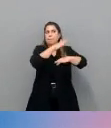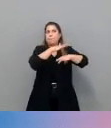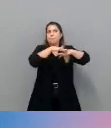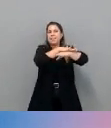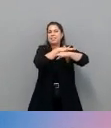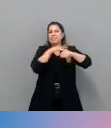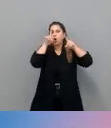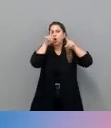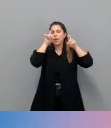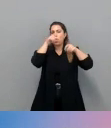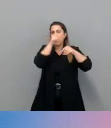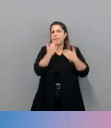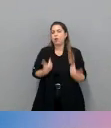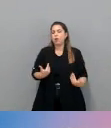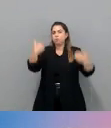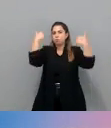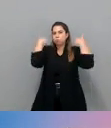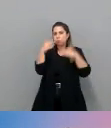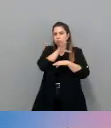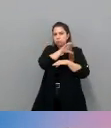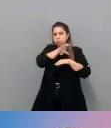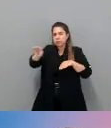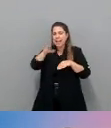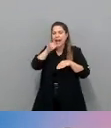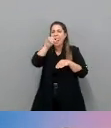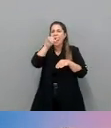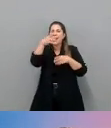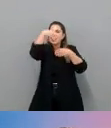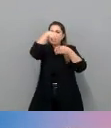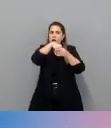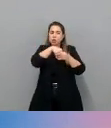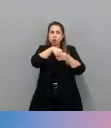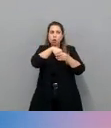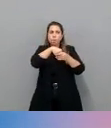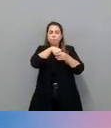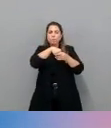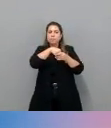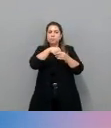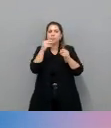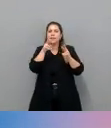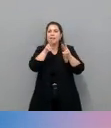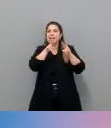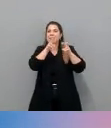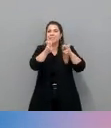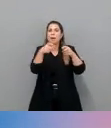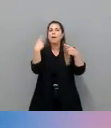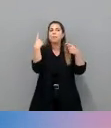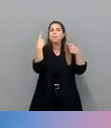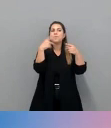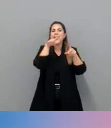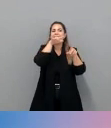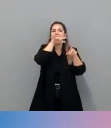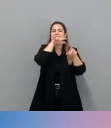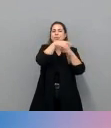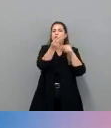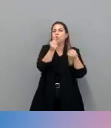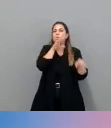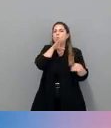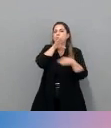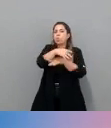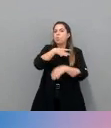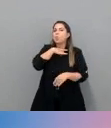Educación, donde tenemos una serie pues, de conceptos subvencionables que